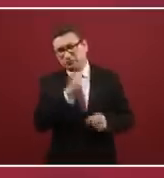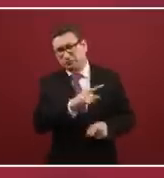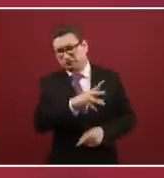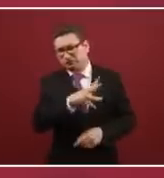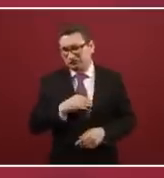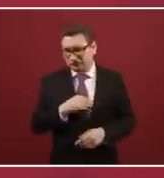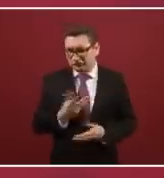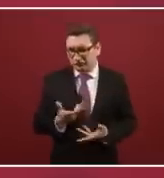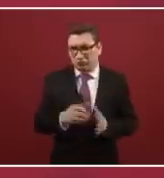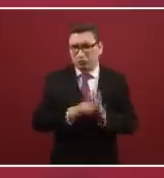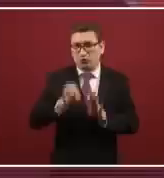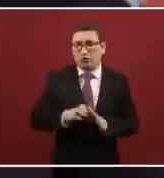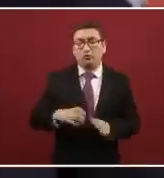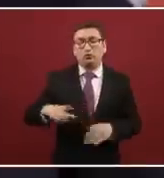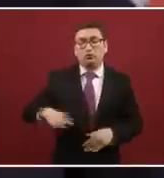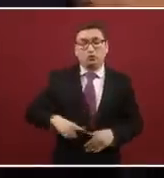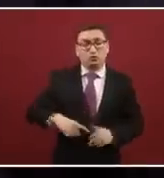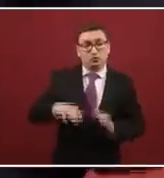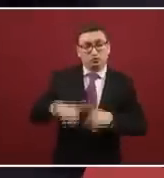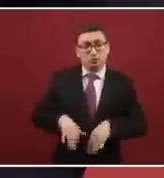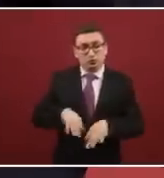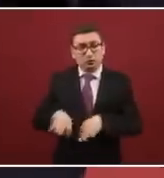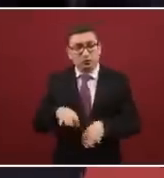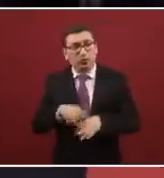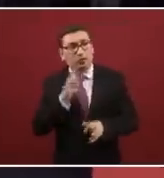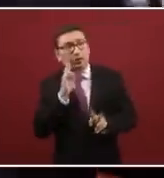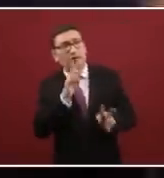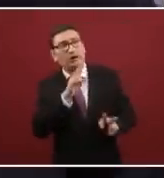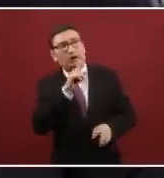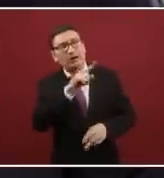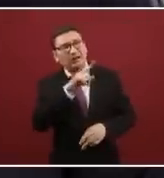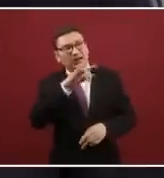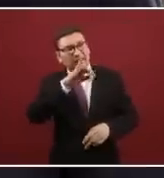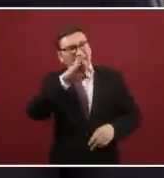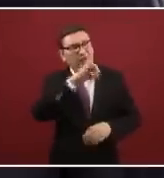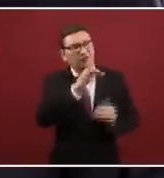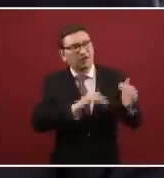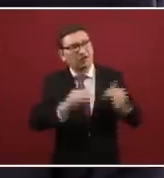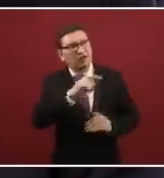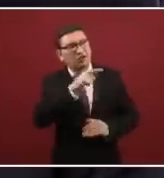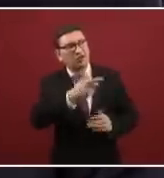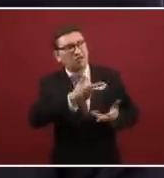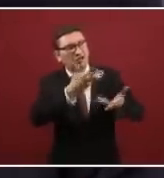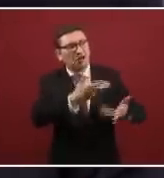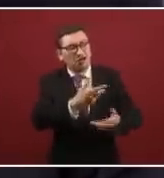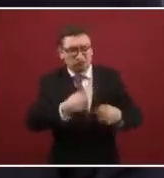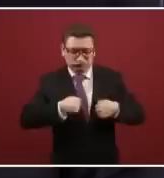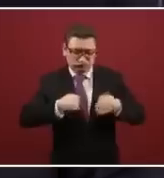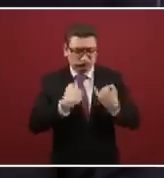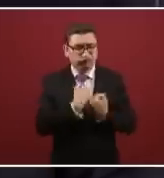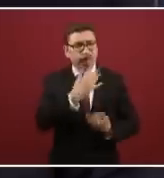El funcionario, el servidor público de abajo, veía lo que hacían los de arriba,